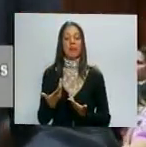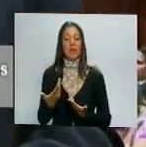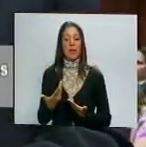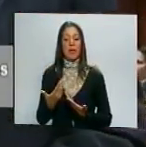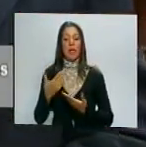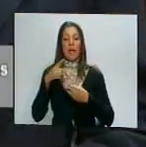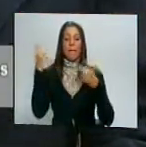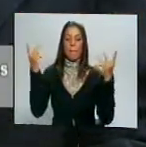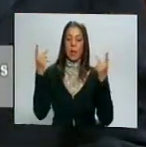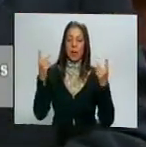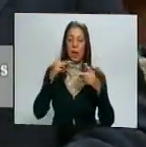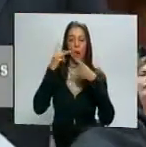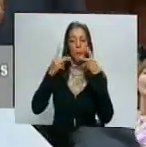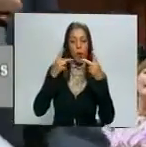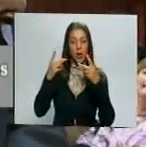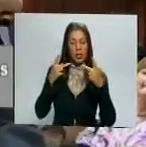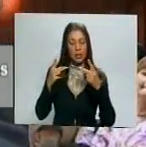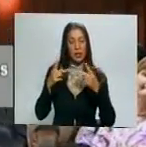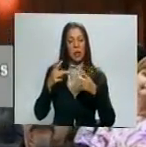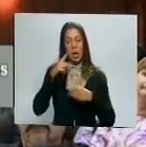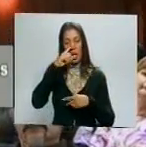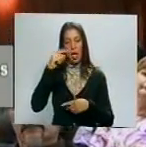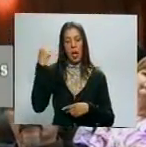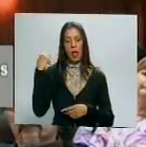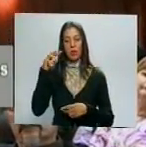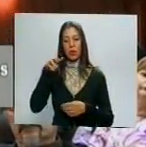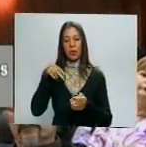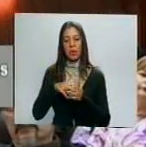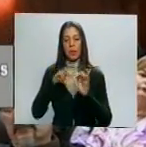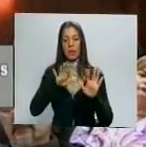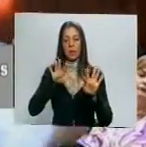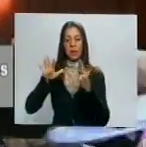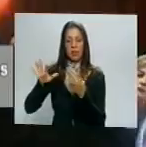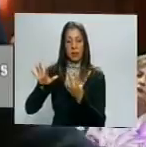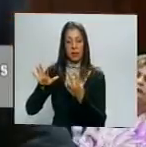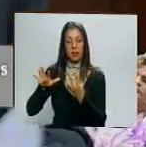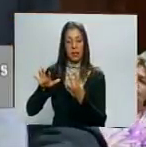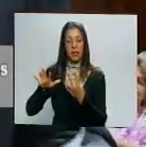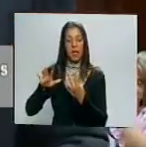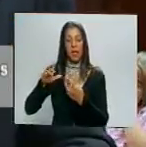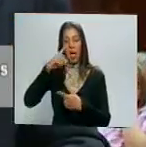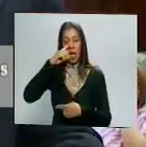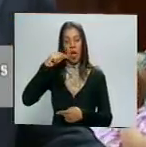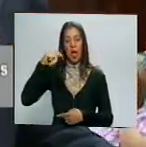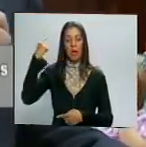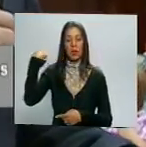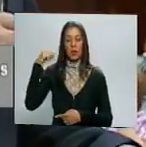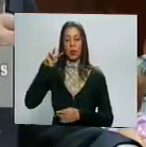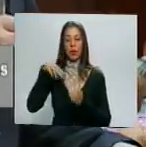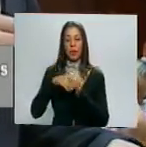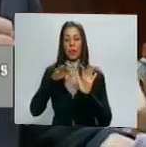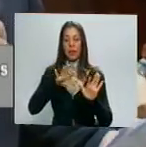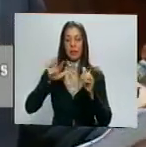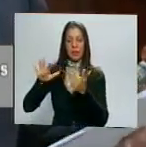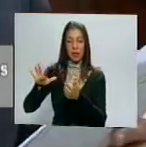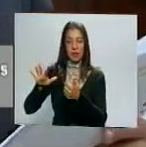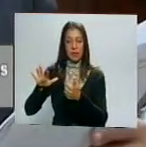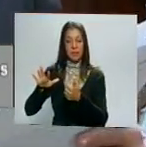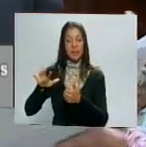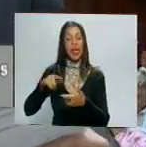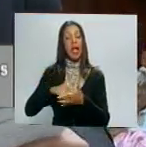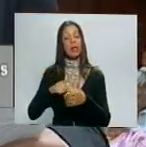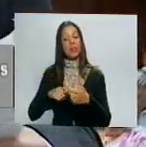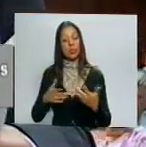victorias políticas alcanzadas en el año 2017 y las del 2016 también.